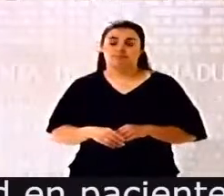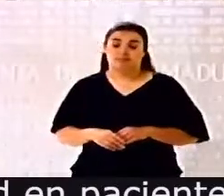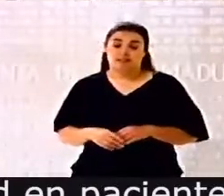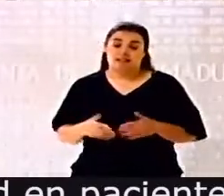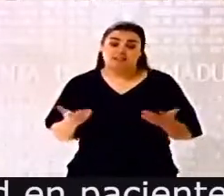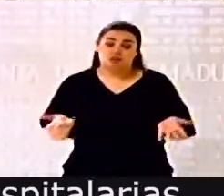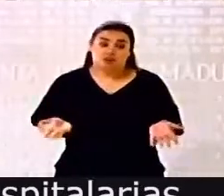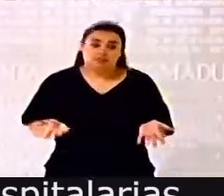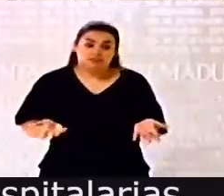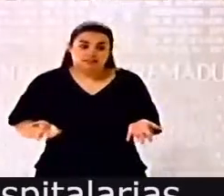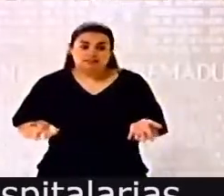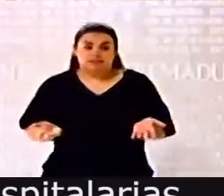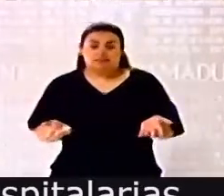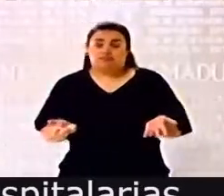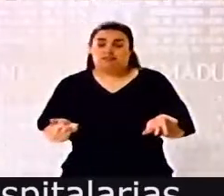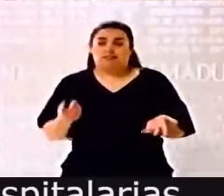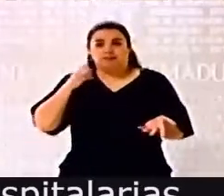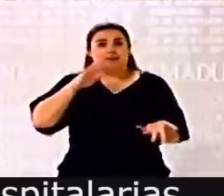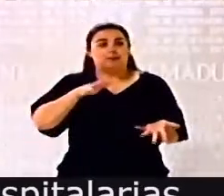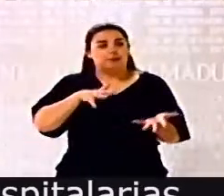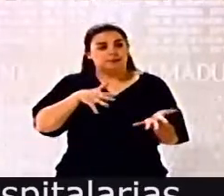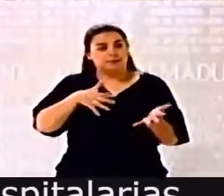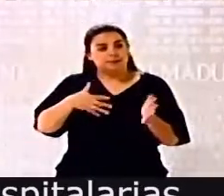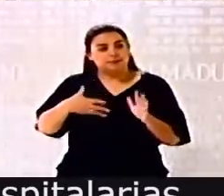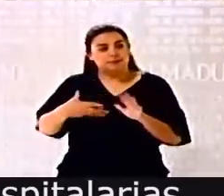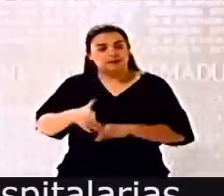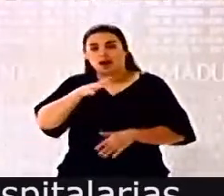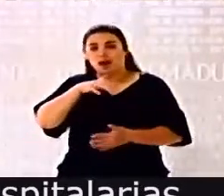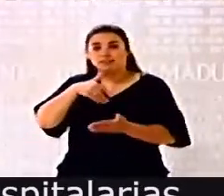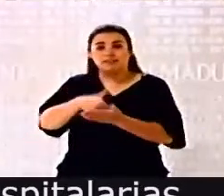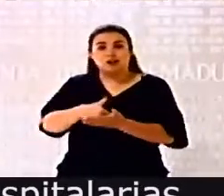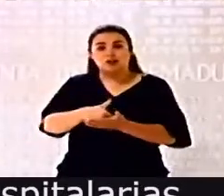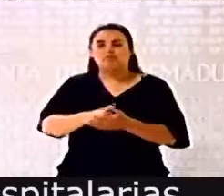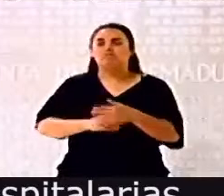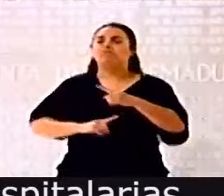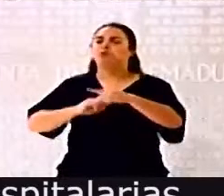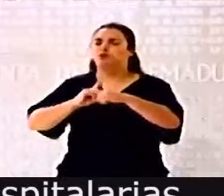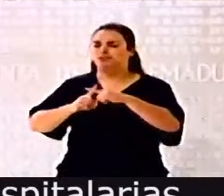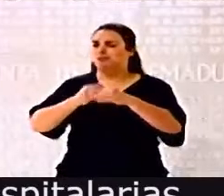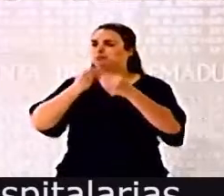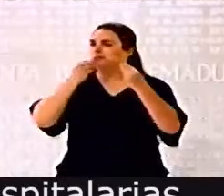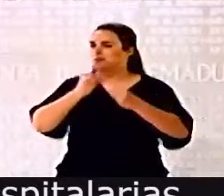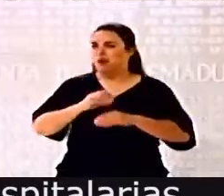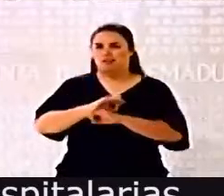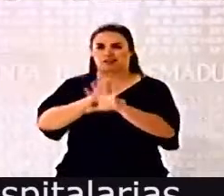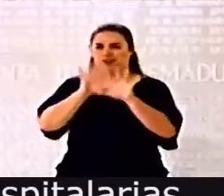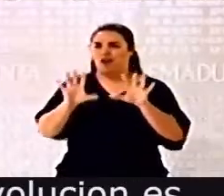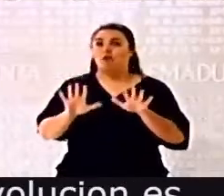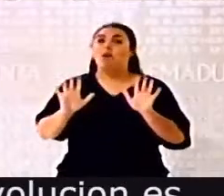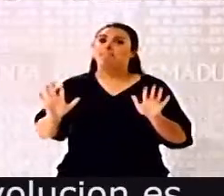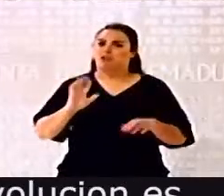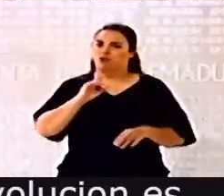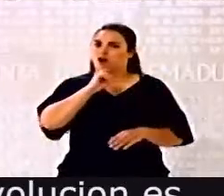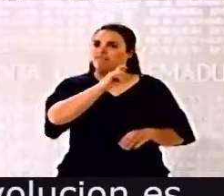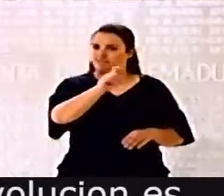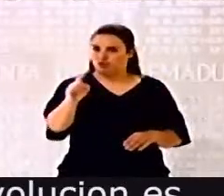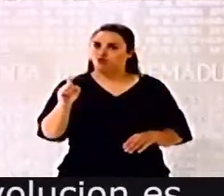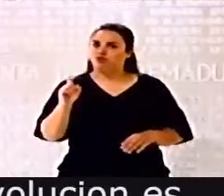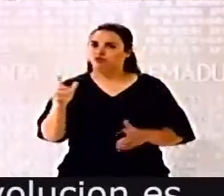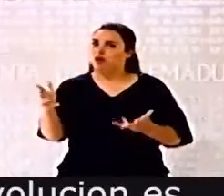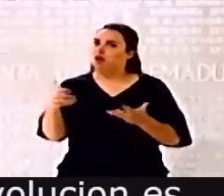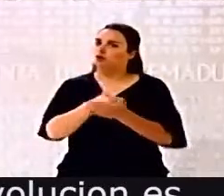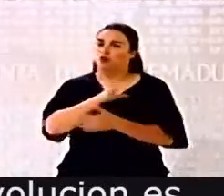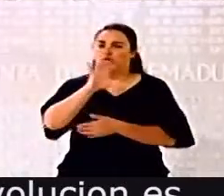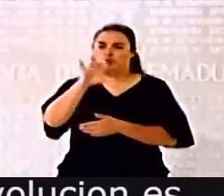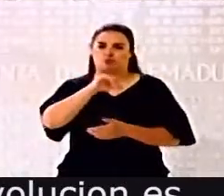tanto, la evolución hasta ahora es claramente positiva, aunque sí les tengo que avisar a toda la